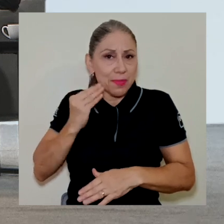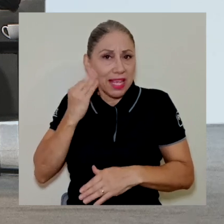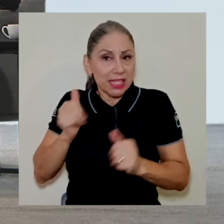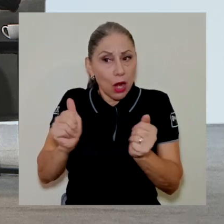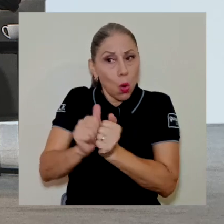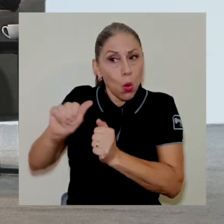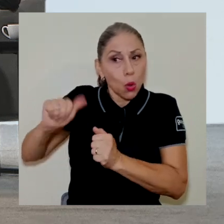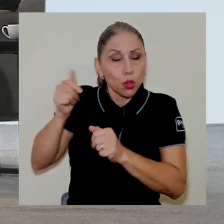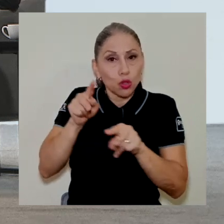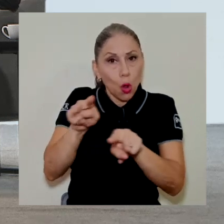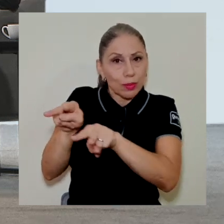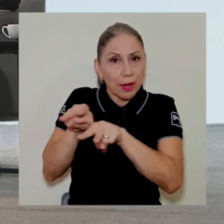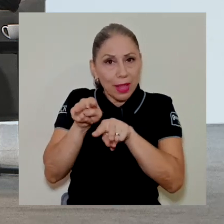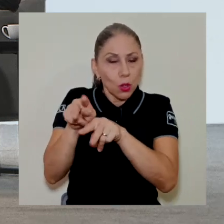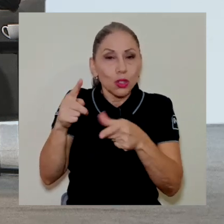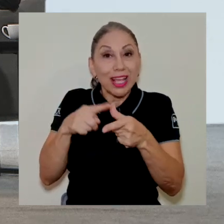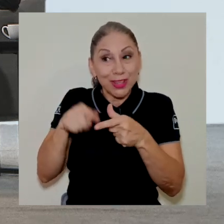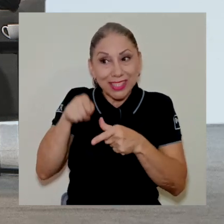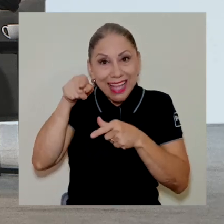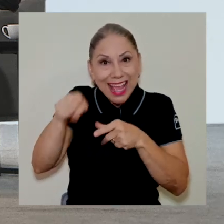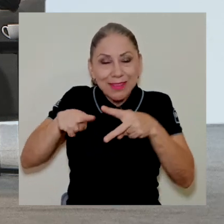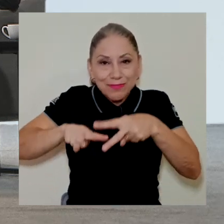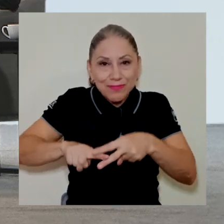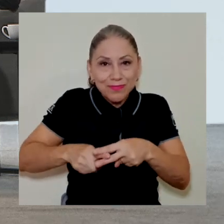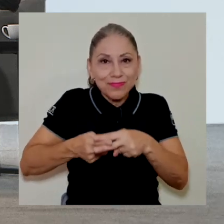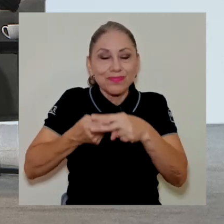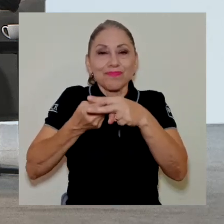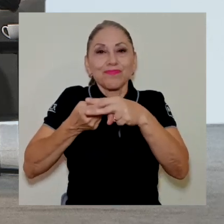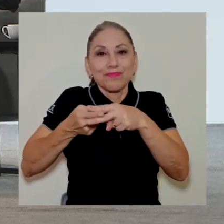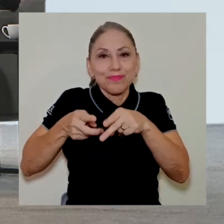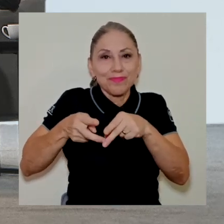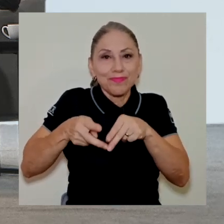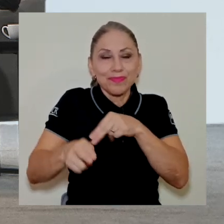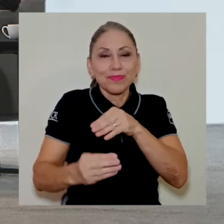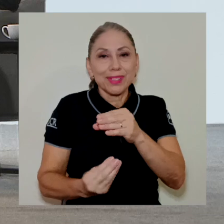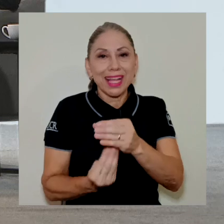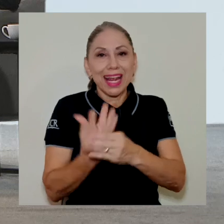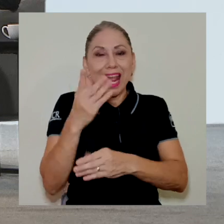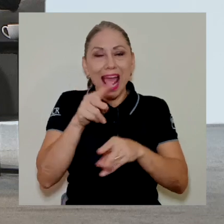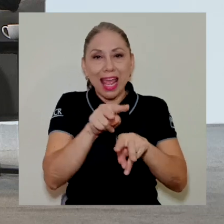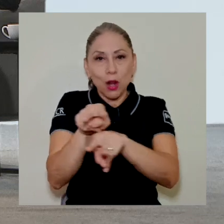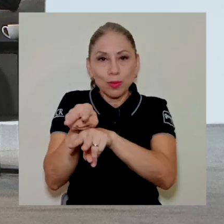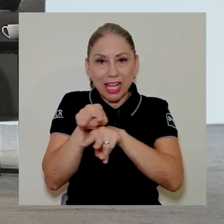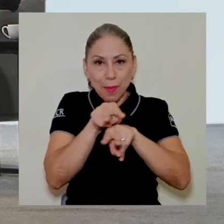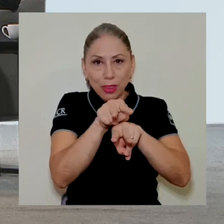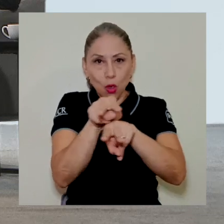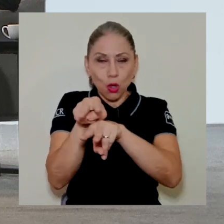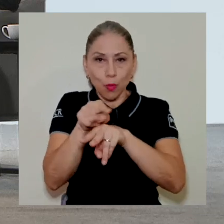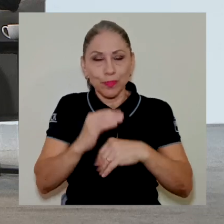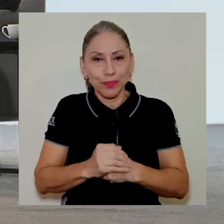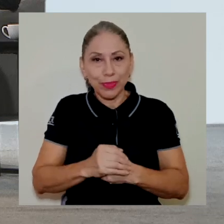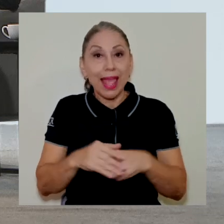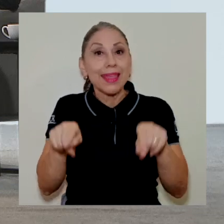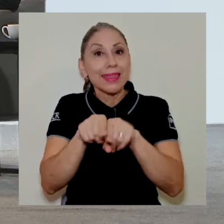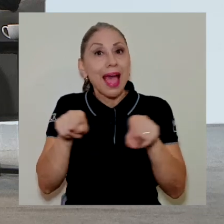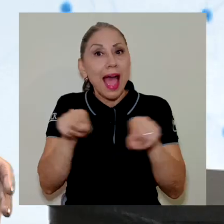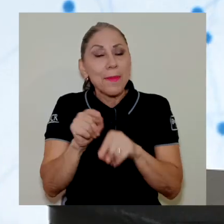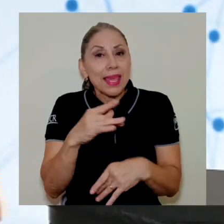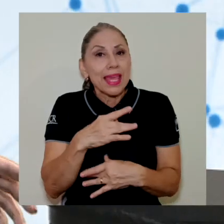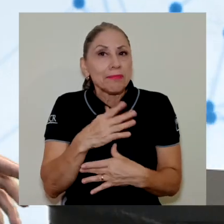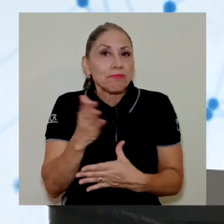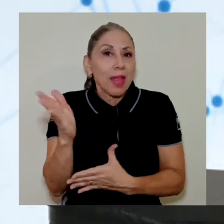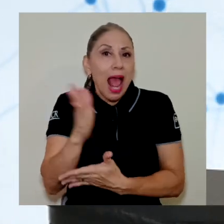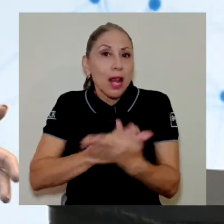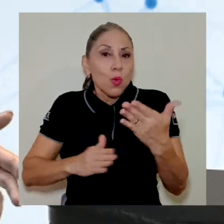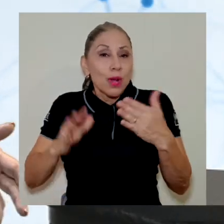observatorios, y a partir de ahí entonces es que se crea el observatorio. También hay un interés